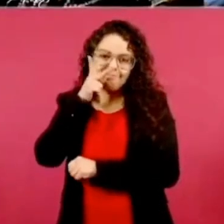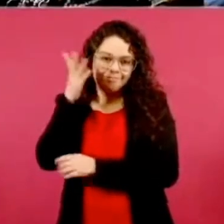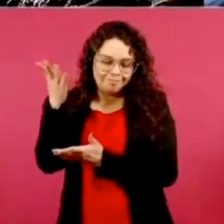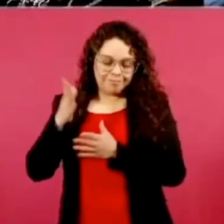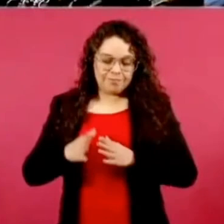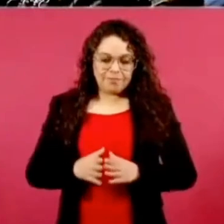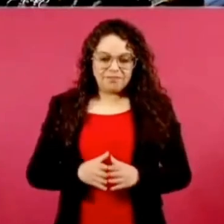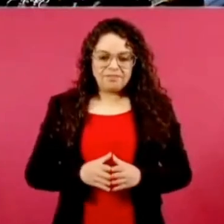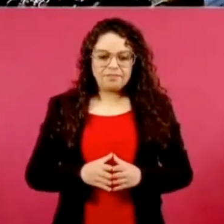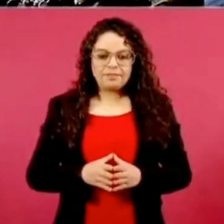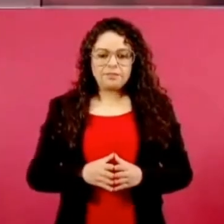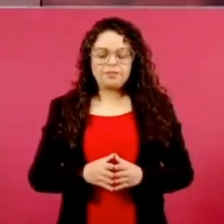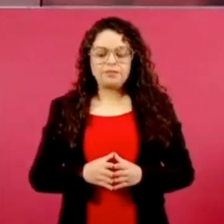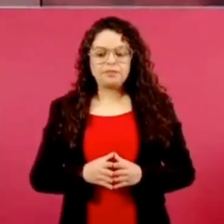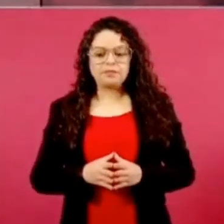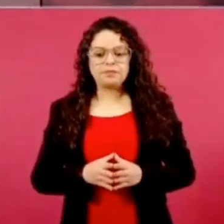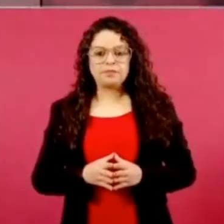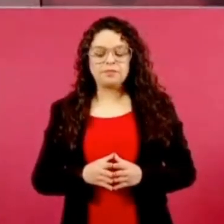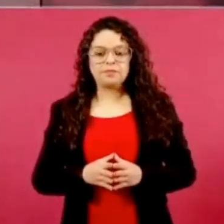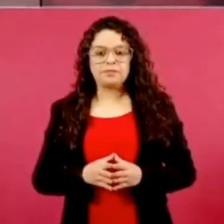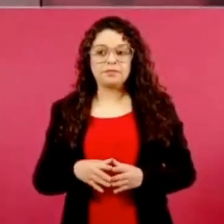decía que los